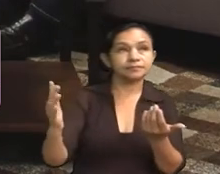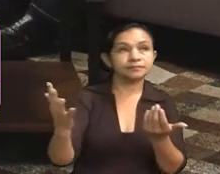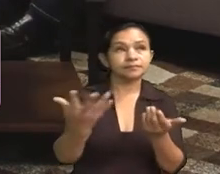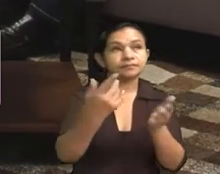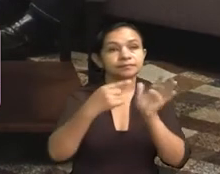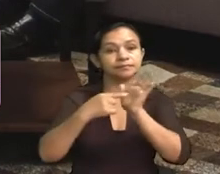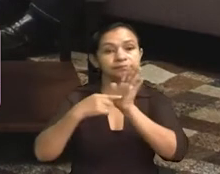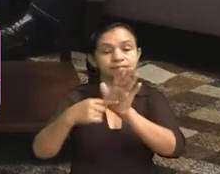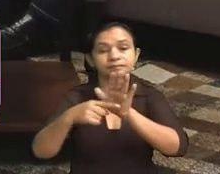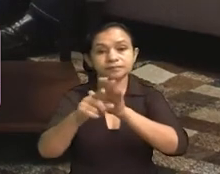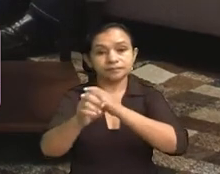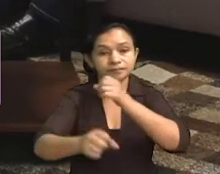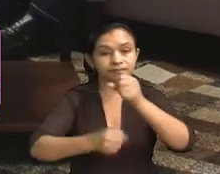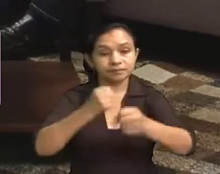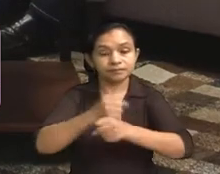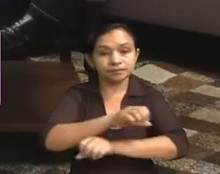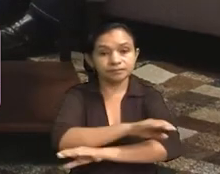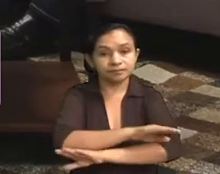vamos a terminar el año